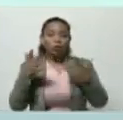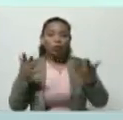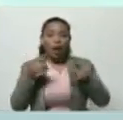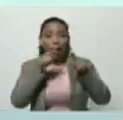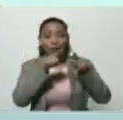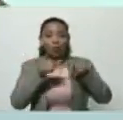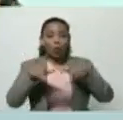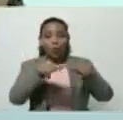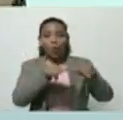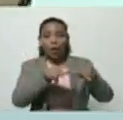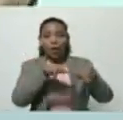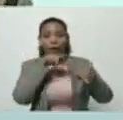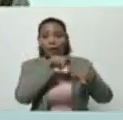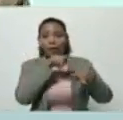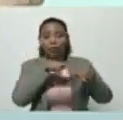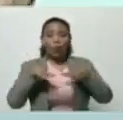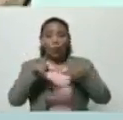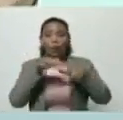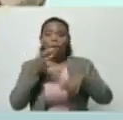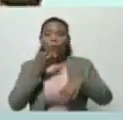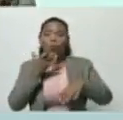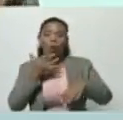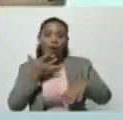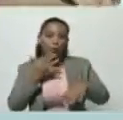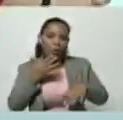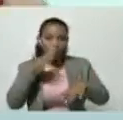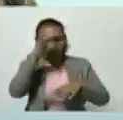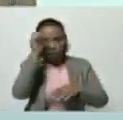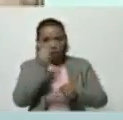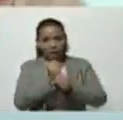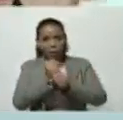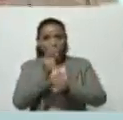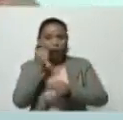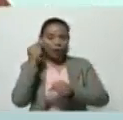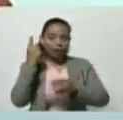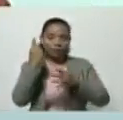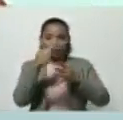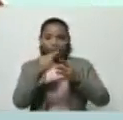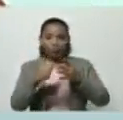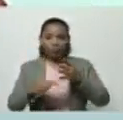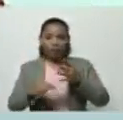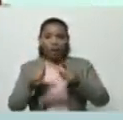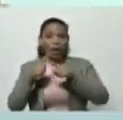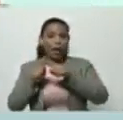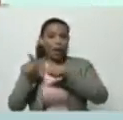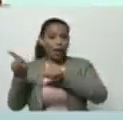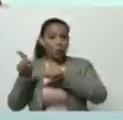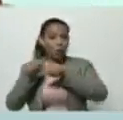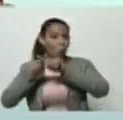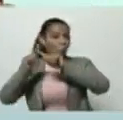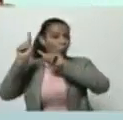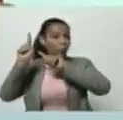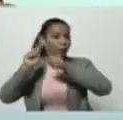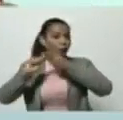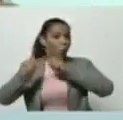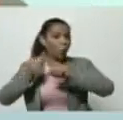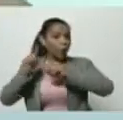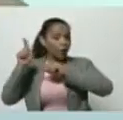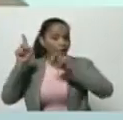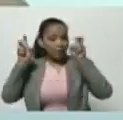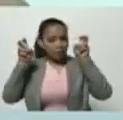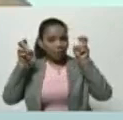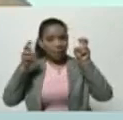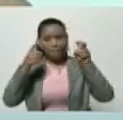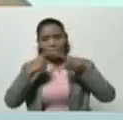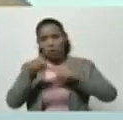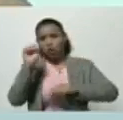esos espacios, en esos lugares, por ejemplo, los trabajadores, las trabajadoras, etcétera, etcétera. Eso es otra cosa, en ese sector. Pero